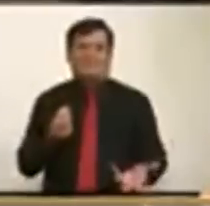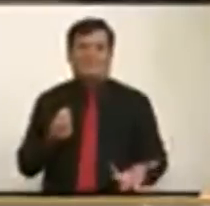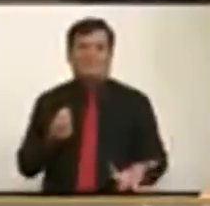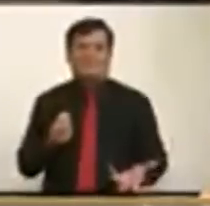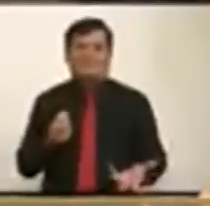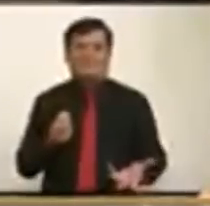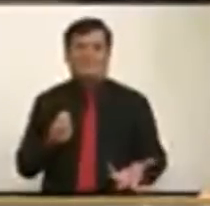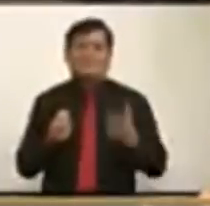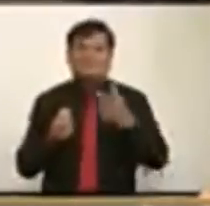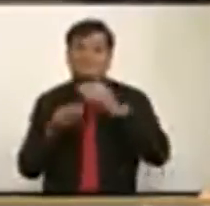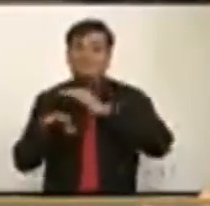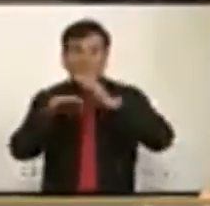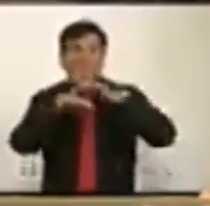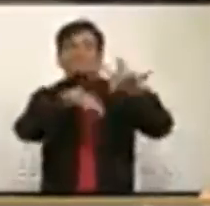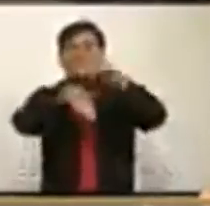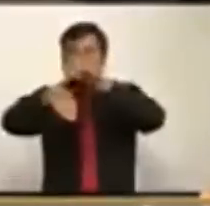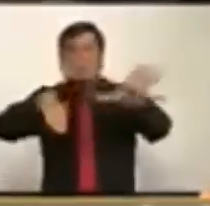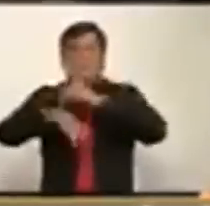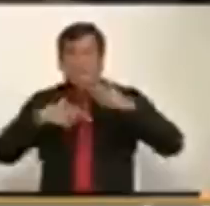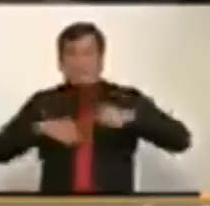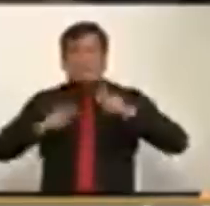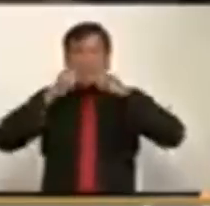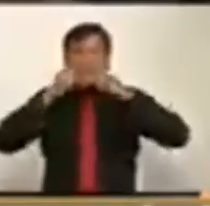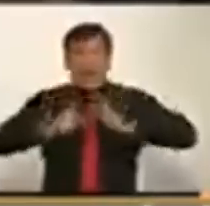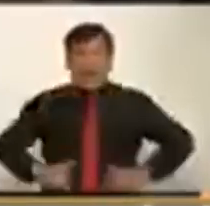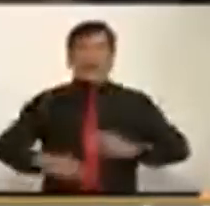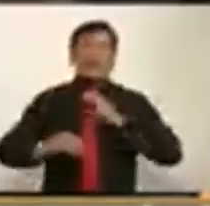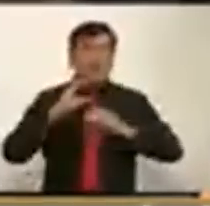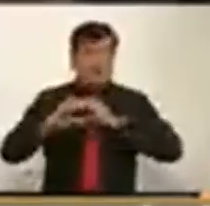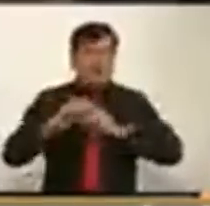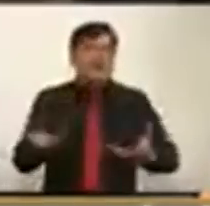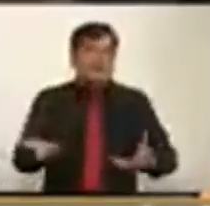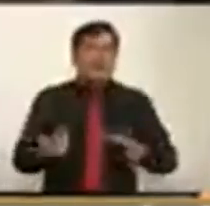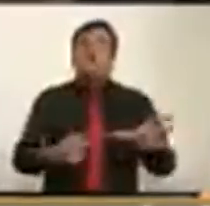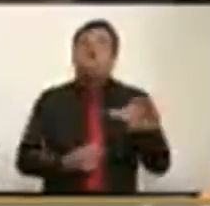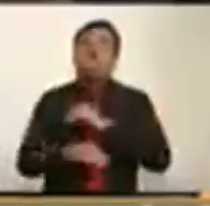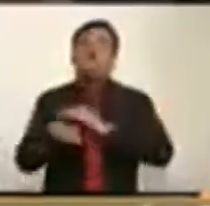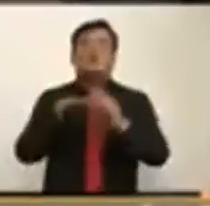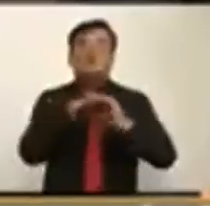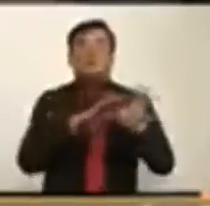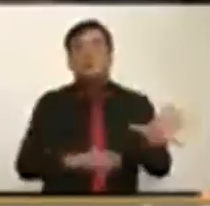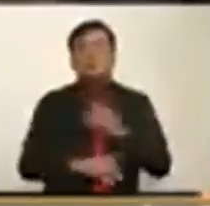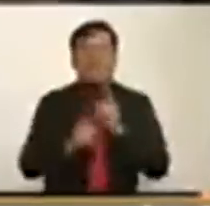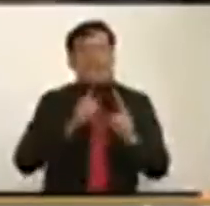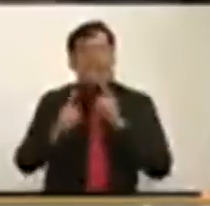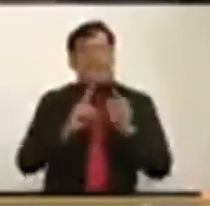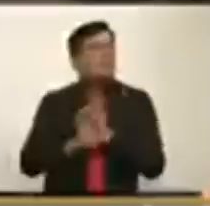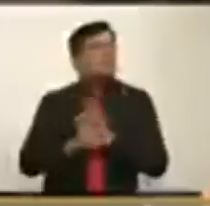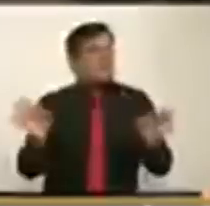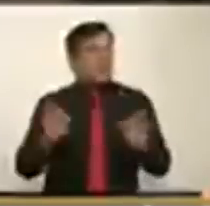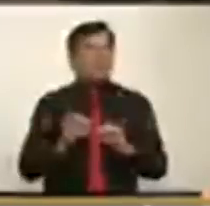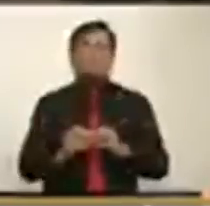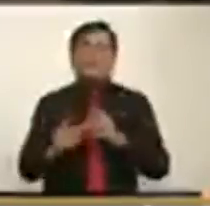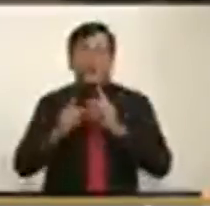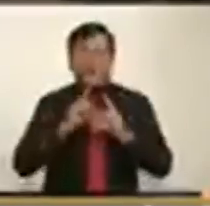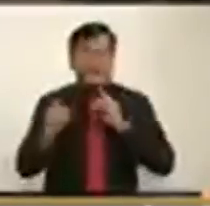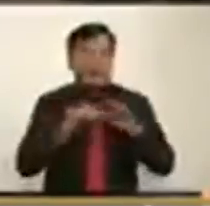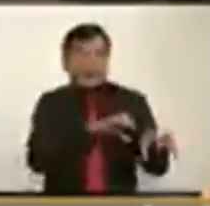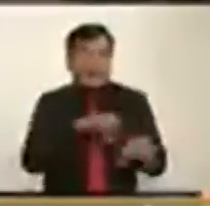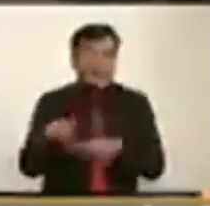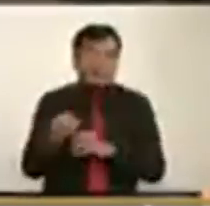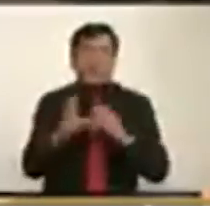la animalidad bruta, a la barbarie, ustedes estarán invitando a no hablar, a no dialogar.